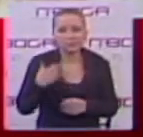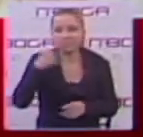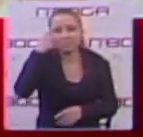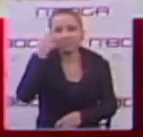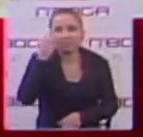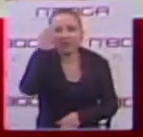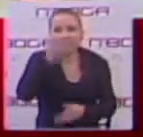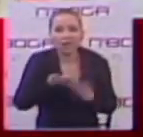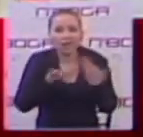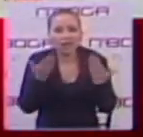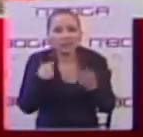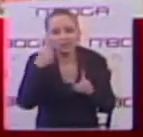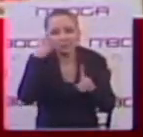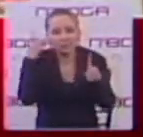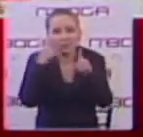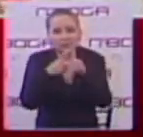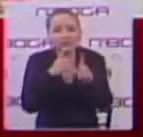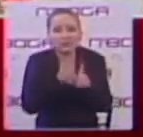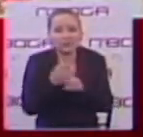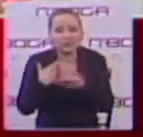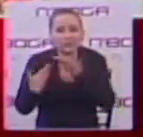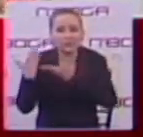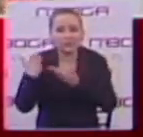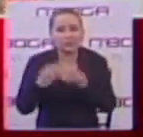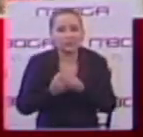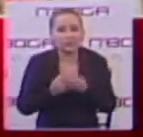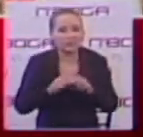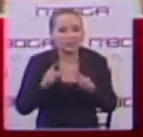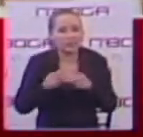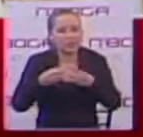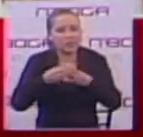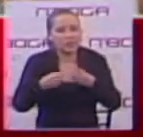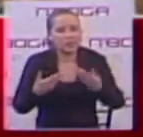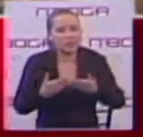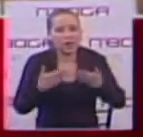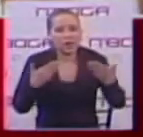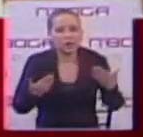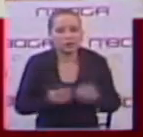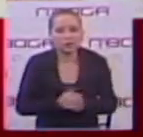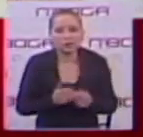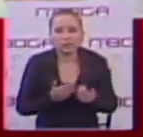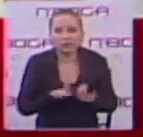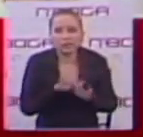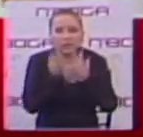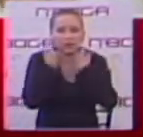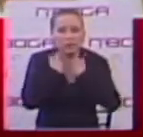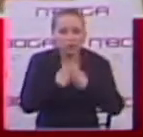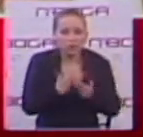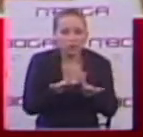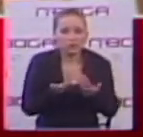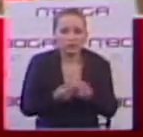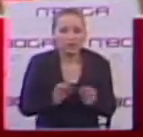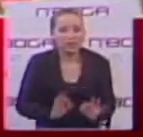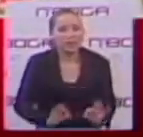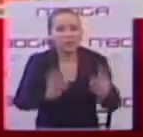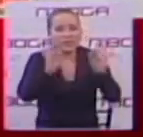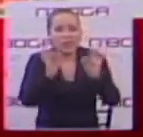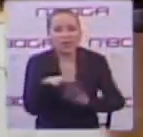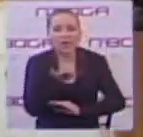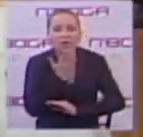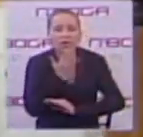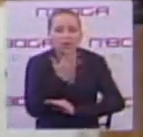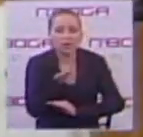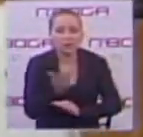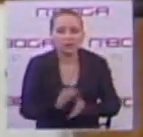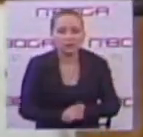vamos a ir, sabemos que venimos de una historia rica, rica en accesorios, en telas, en colores,